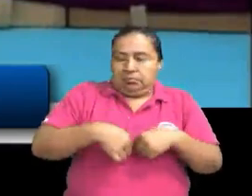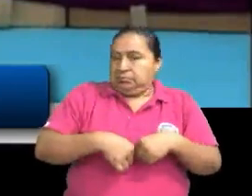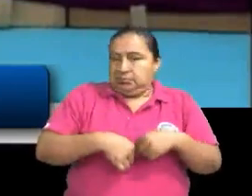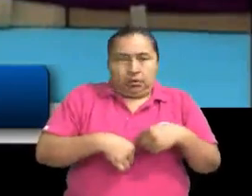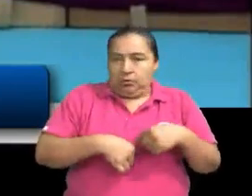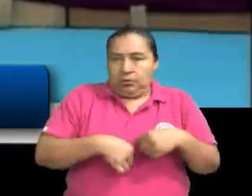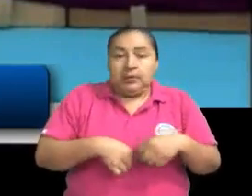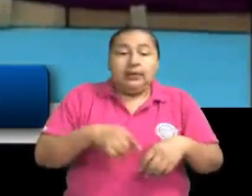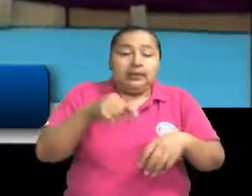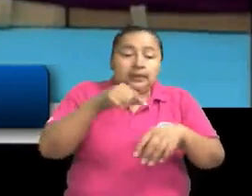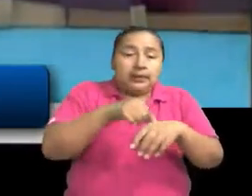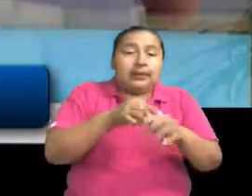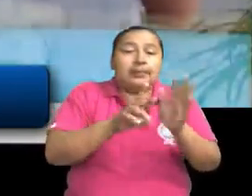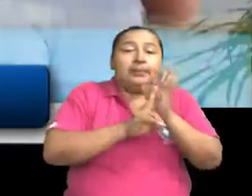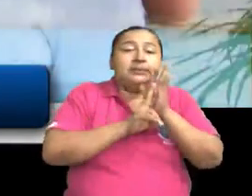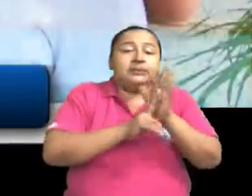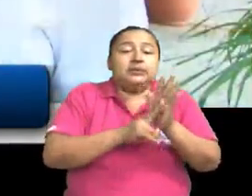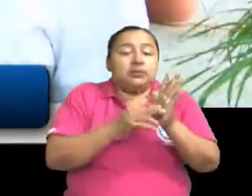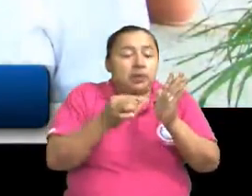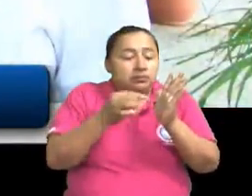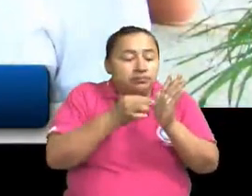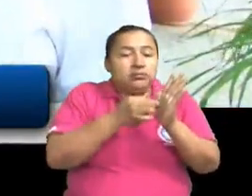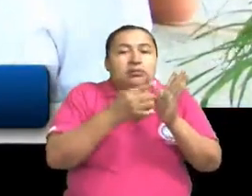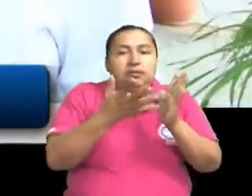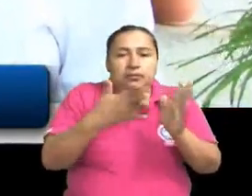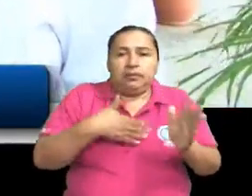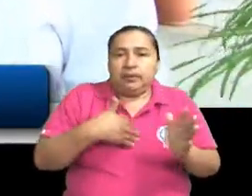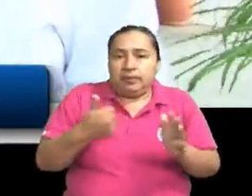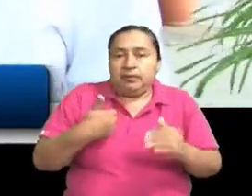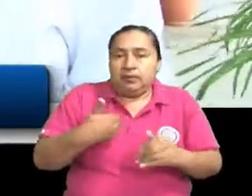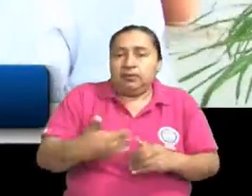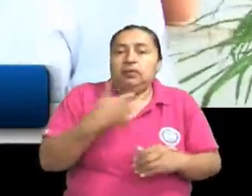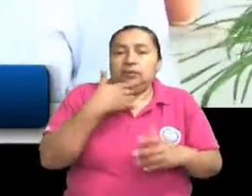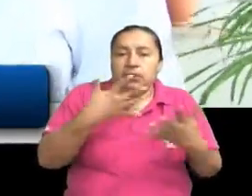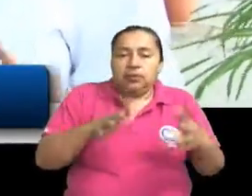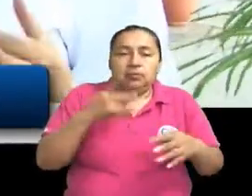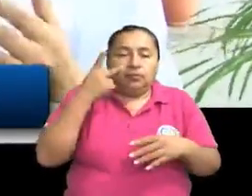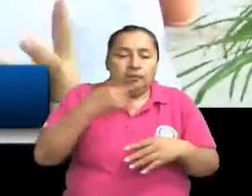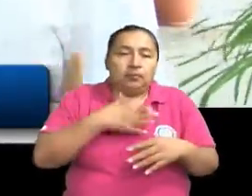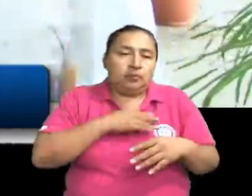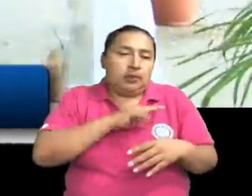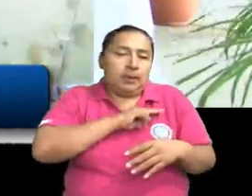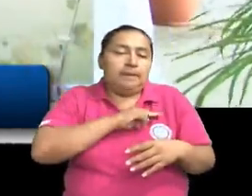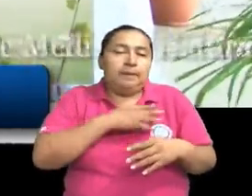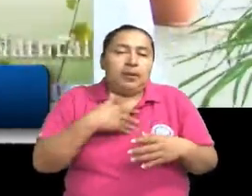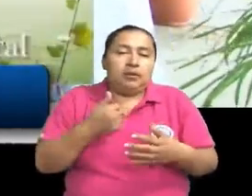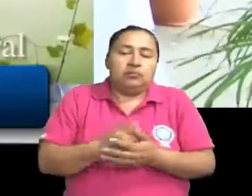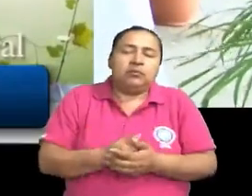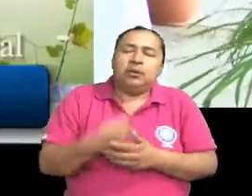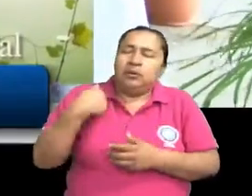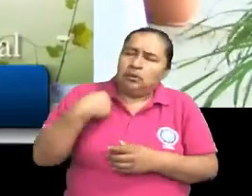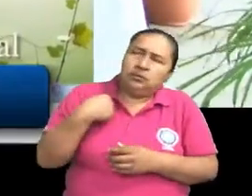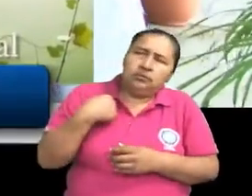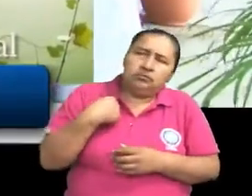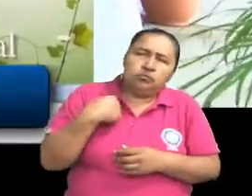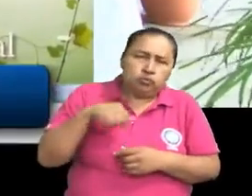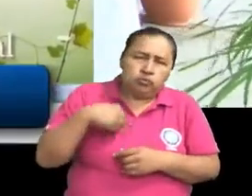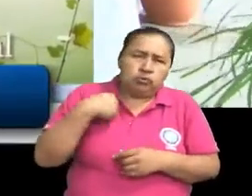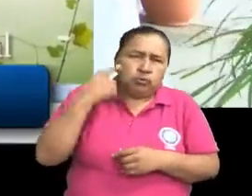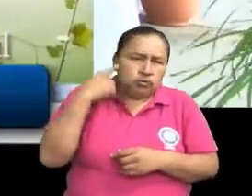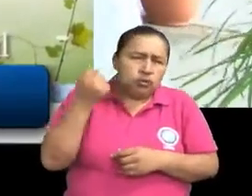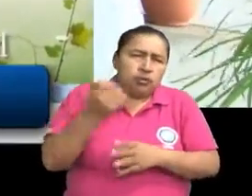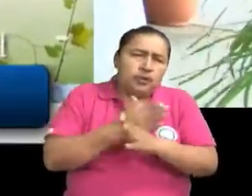pinchando, sino la representación de esto, y vas a mejorar, porque se ha visto que hay mejoría. Ahora, yo he escuchado